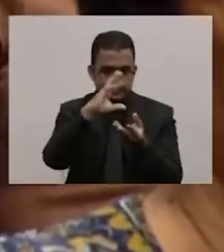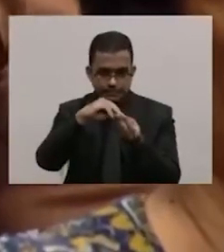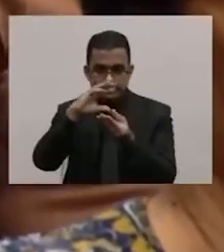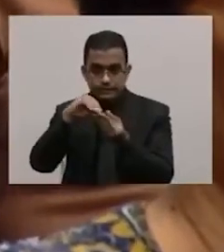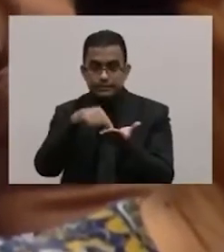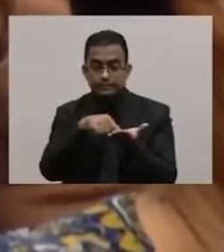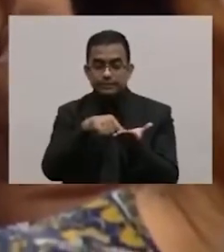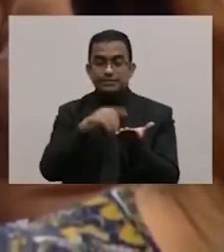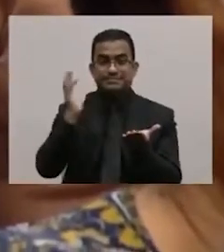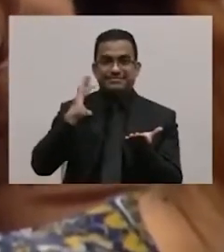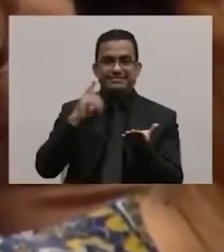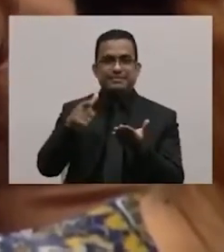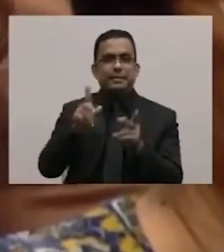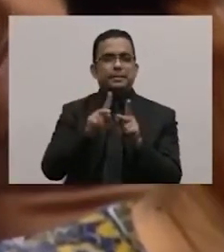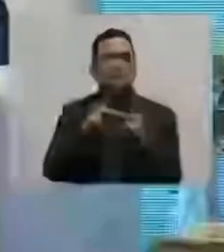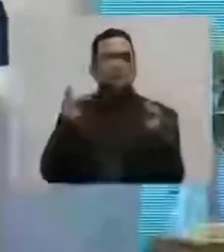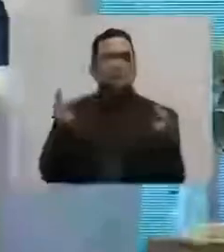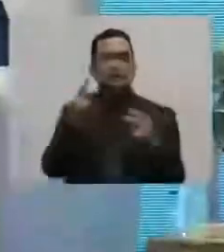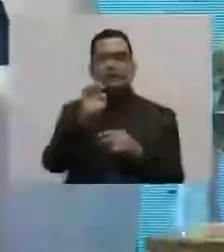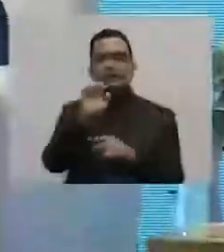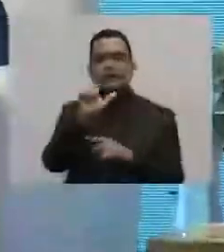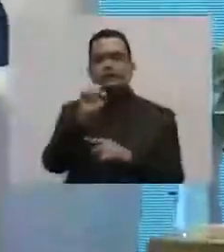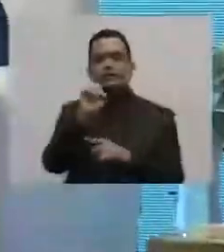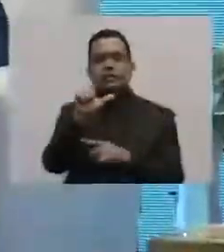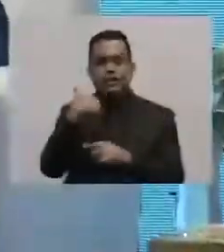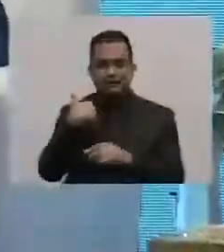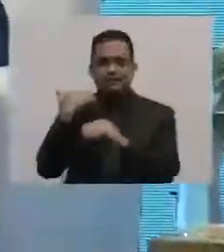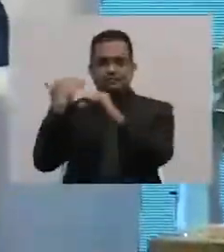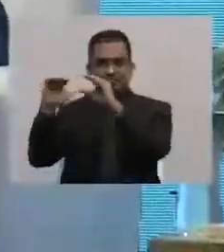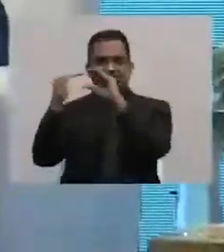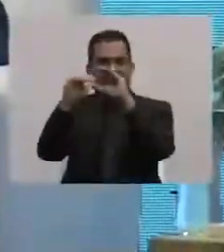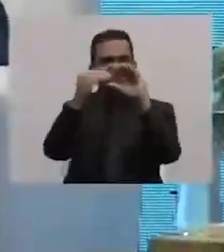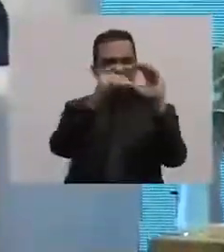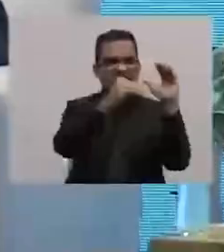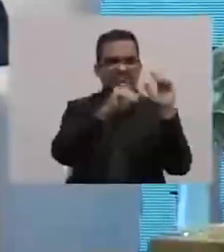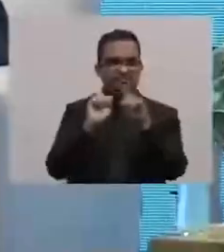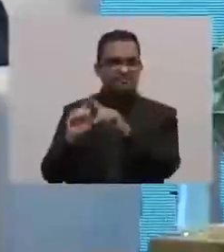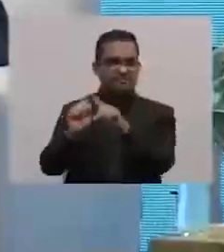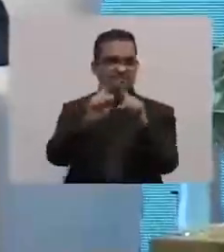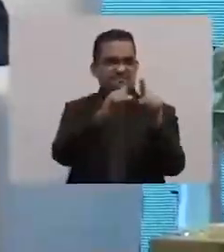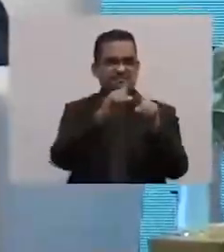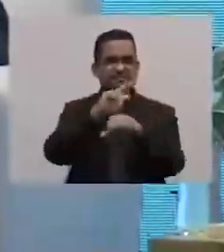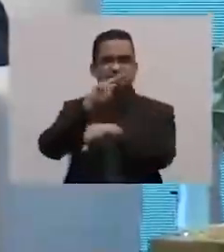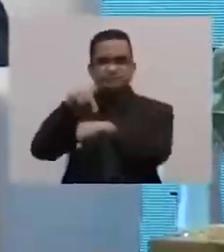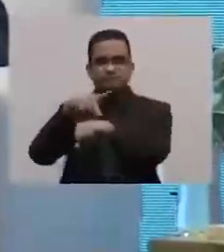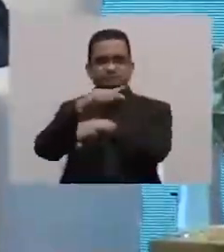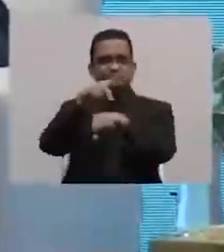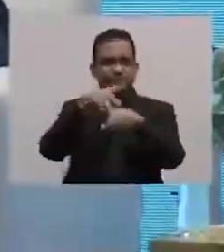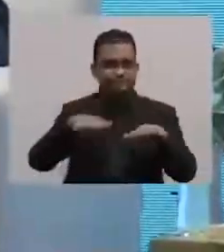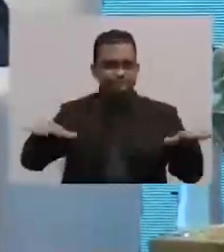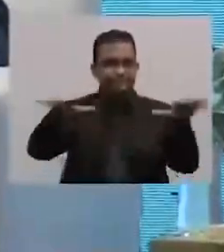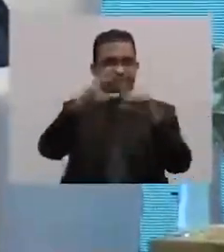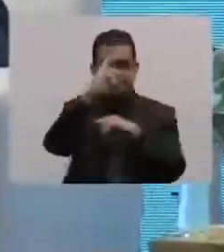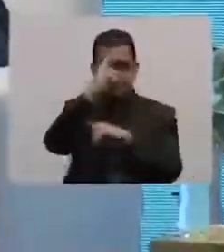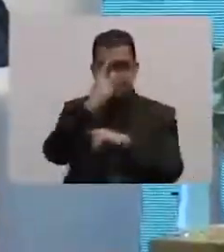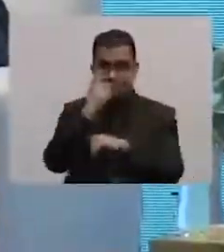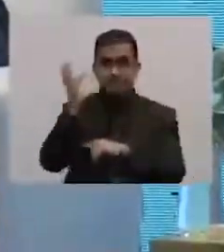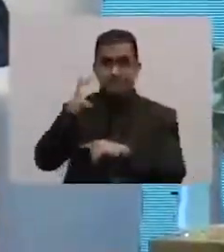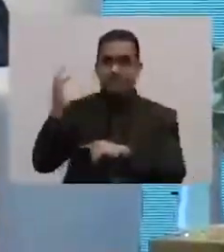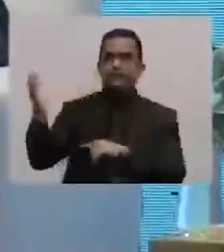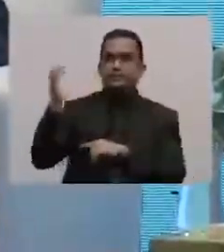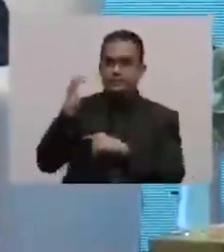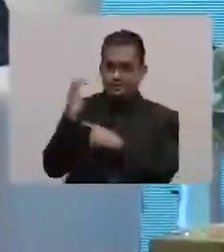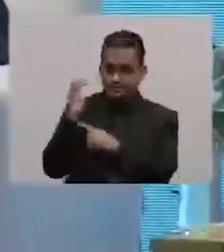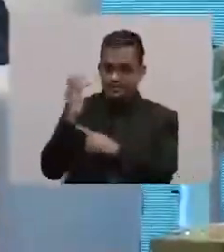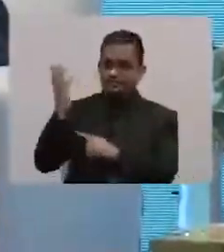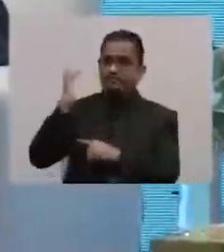muchos corresponsales en todo el país. A mí se me encargó de esa responsabilidad. La